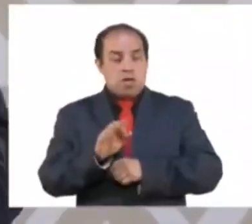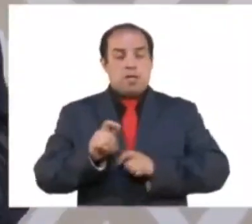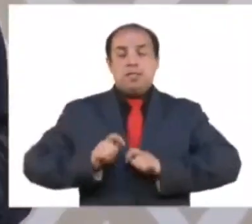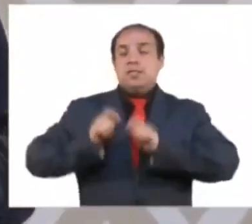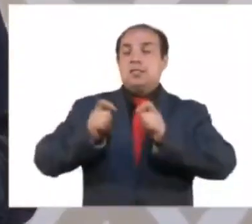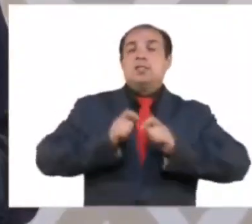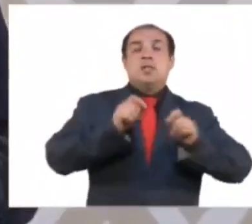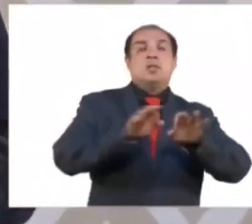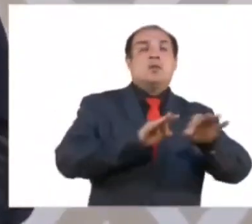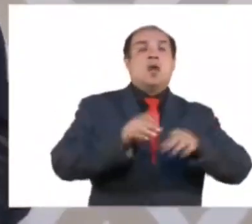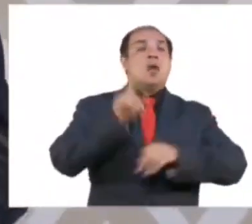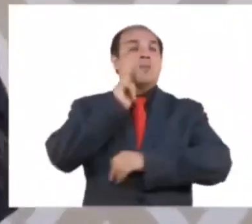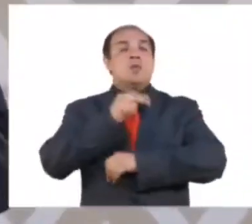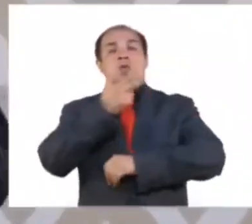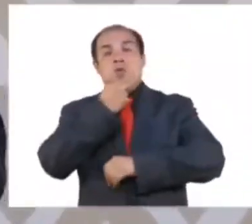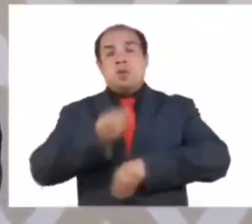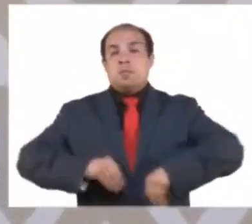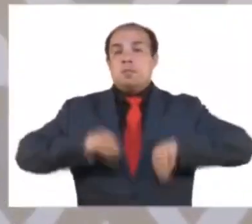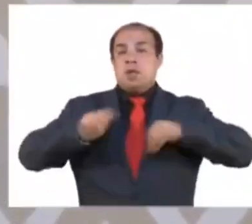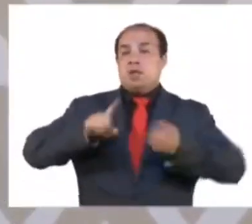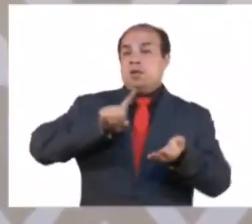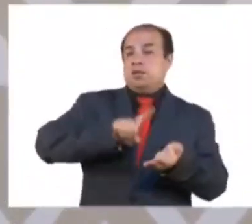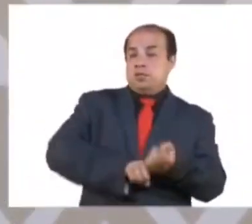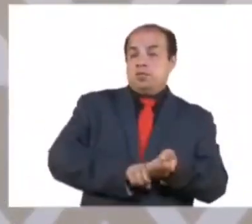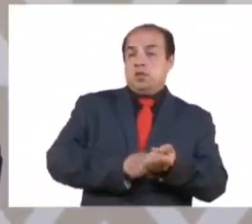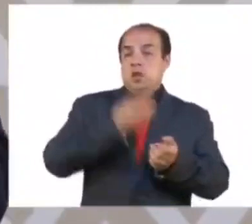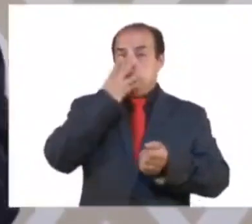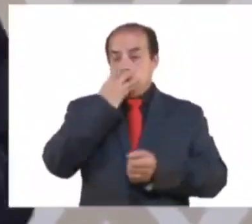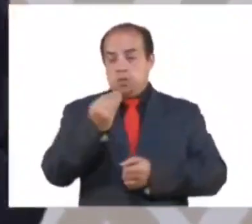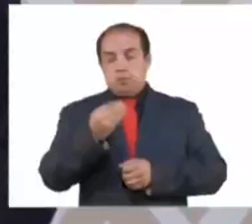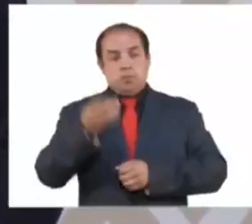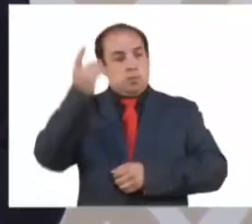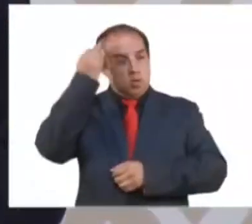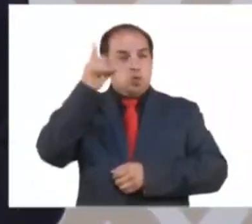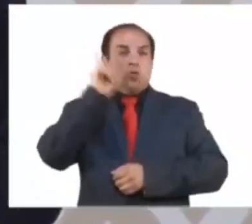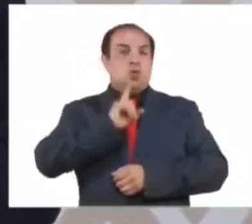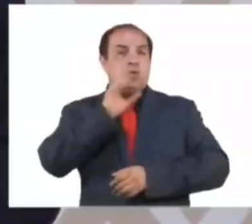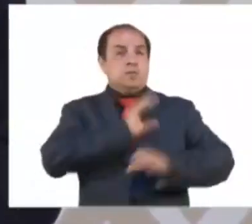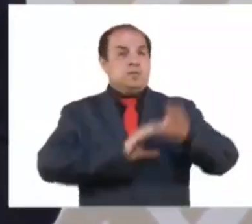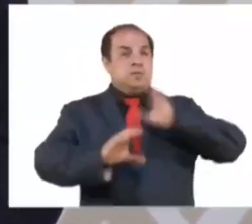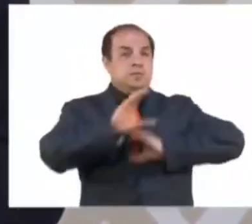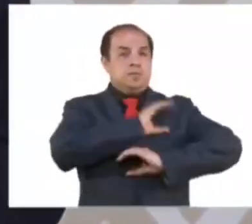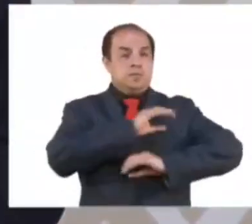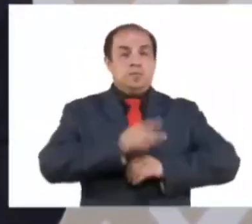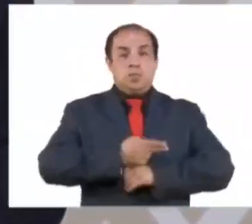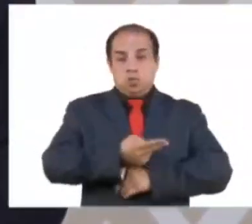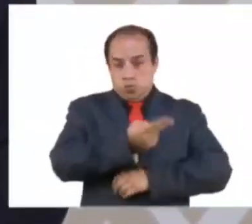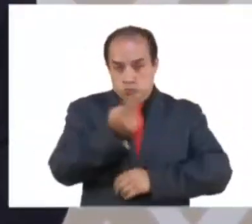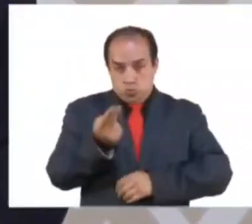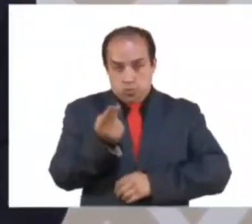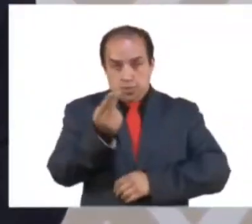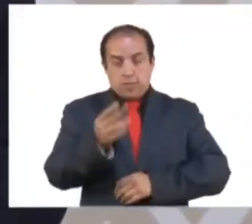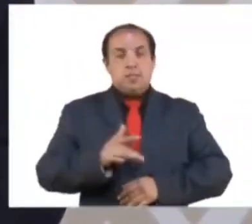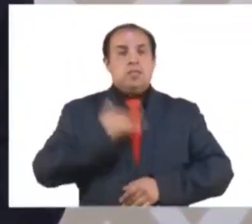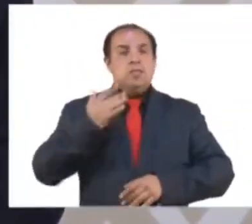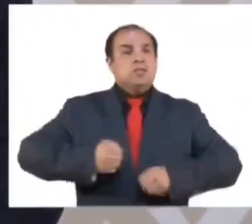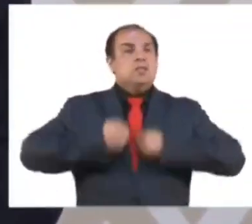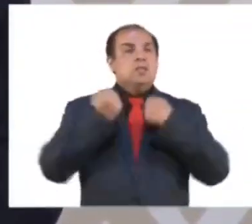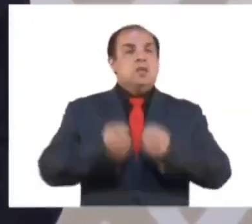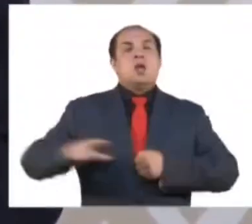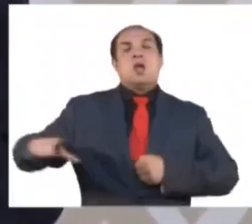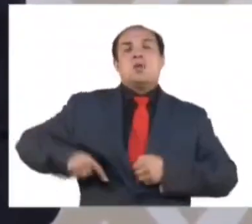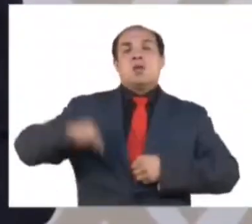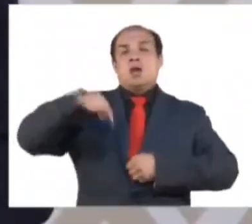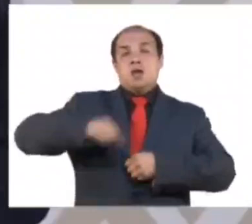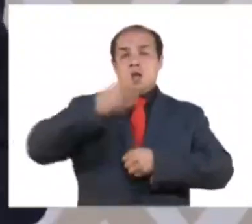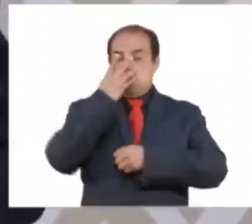y los hombres coyoacanenses. Doctora Claudia Sheinbaum, tenga seguro que el gobierno de